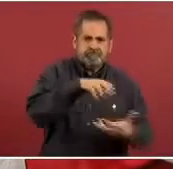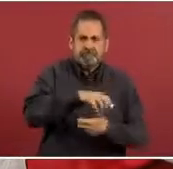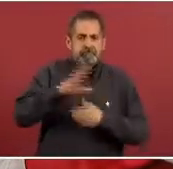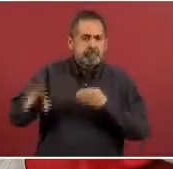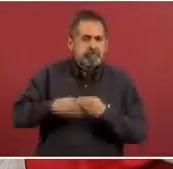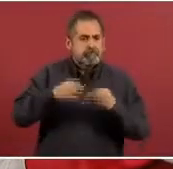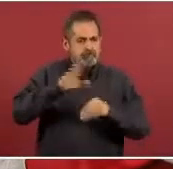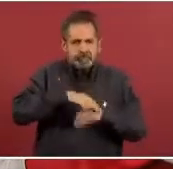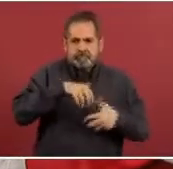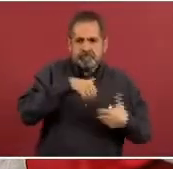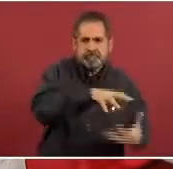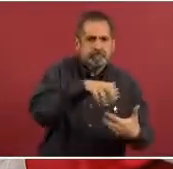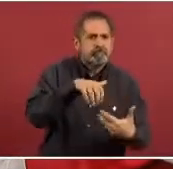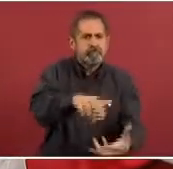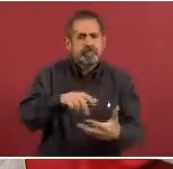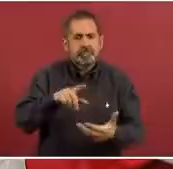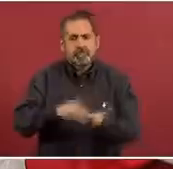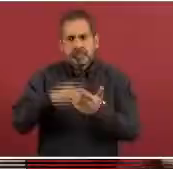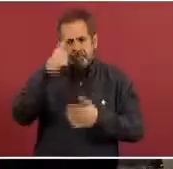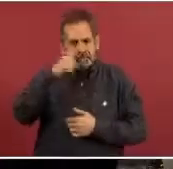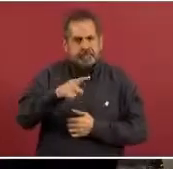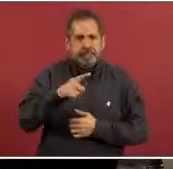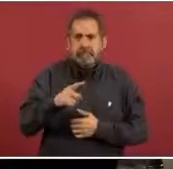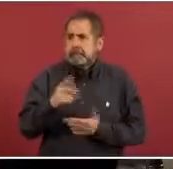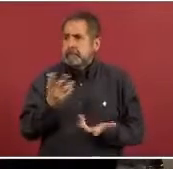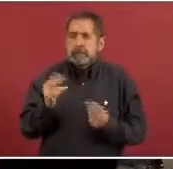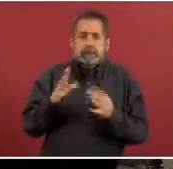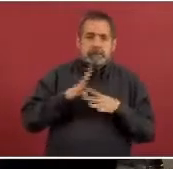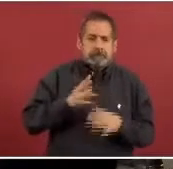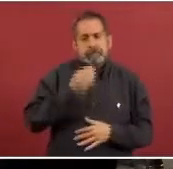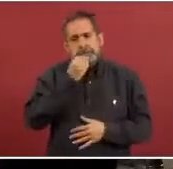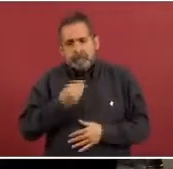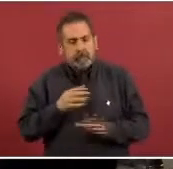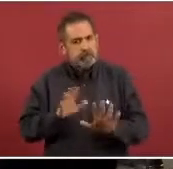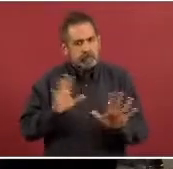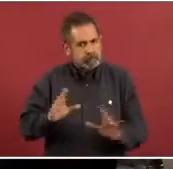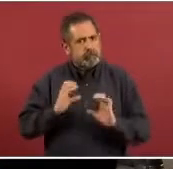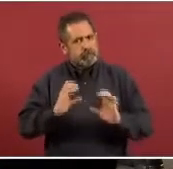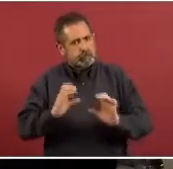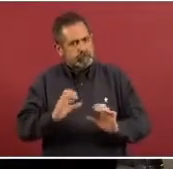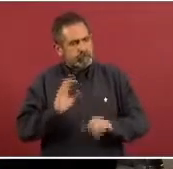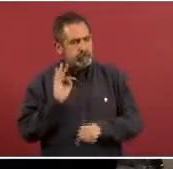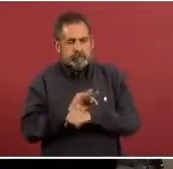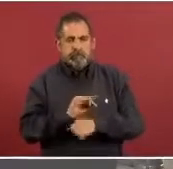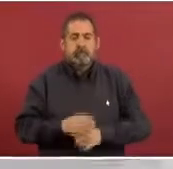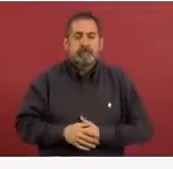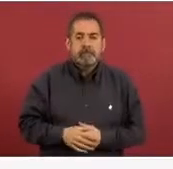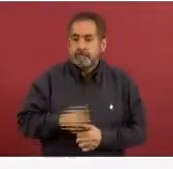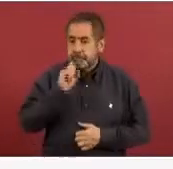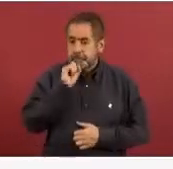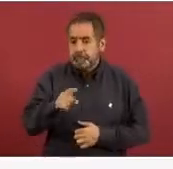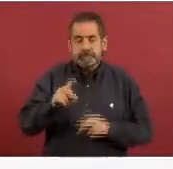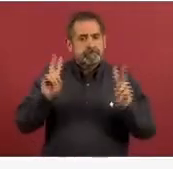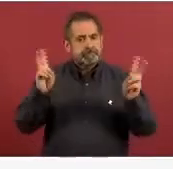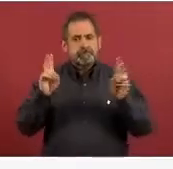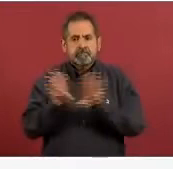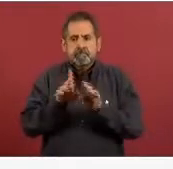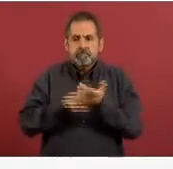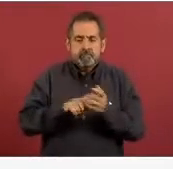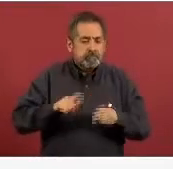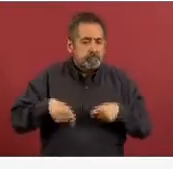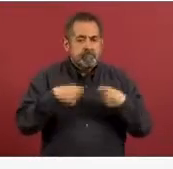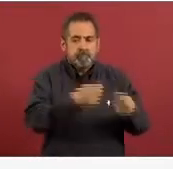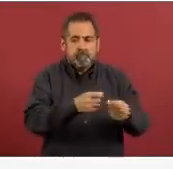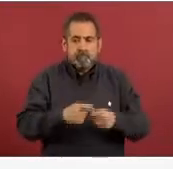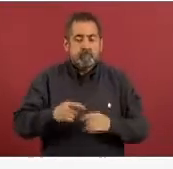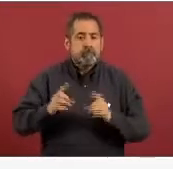para que no exista una falta de uso por esta razón. También entre los métodos se dispone de